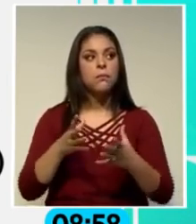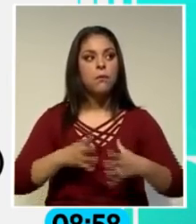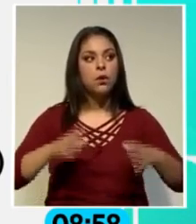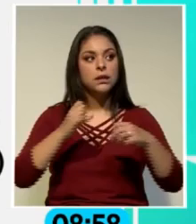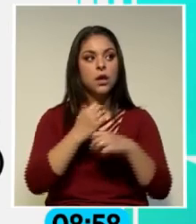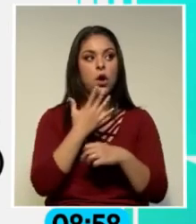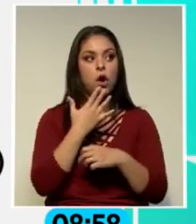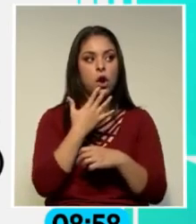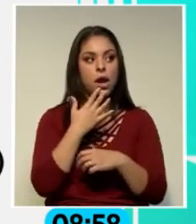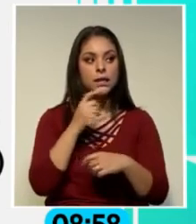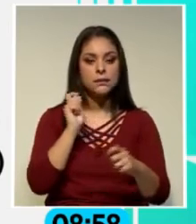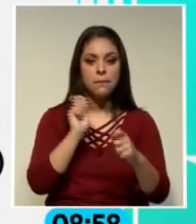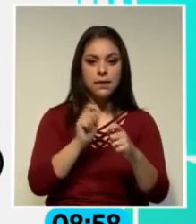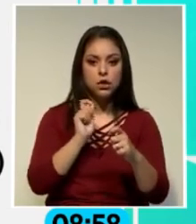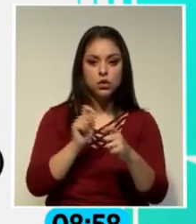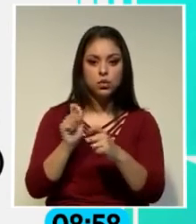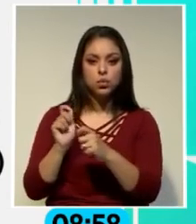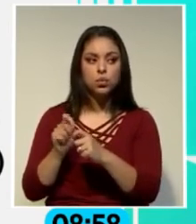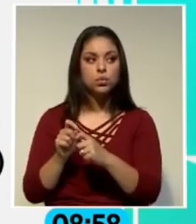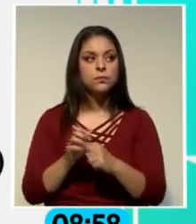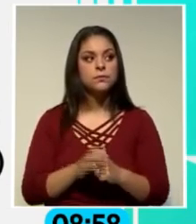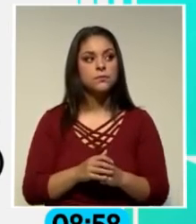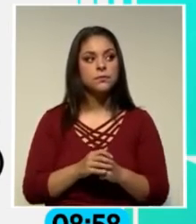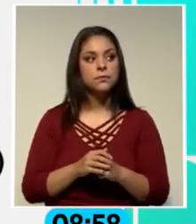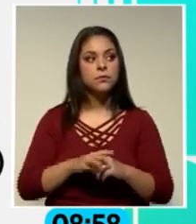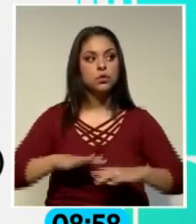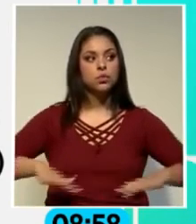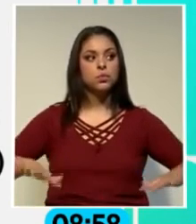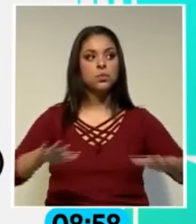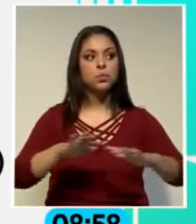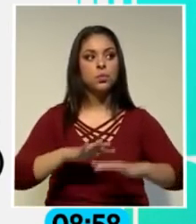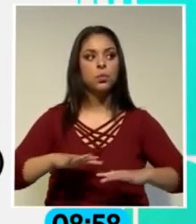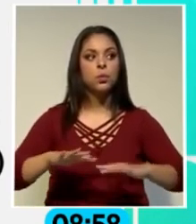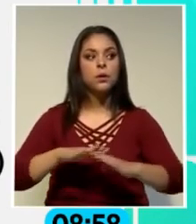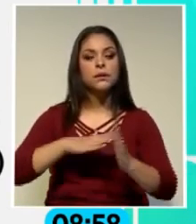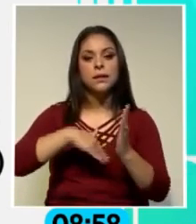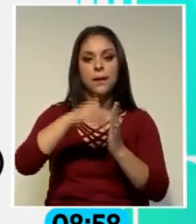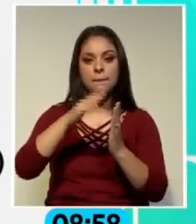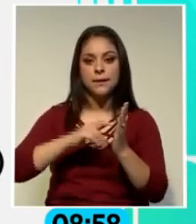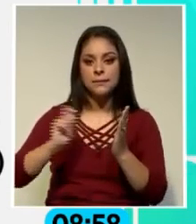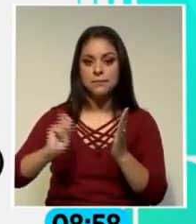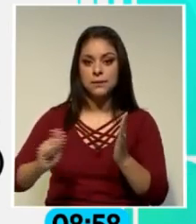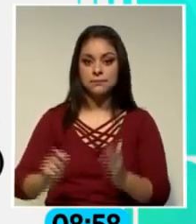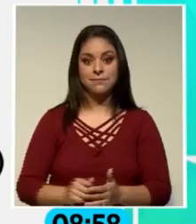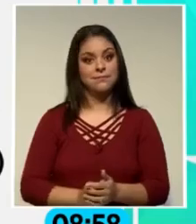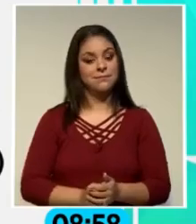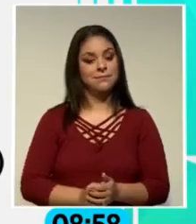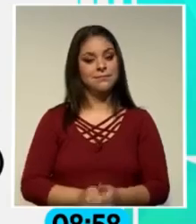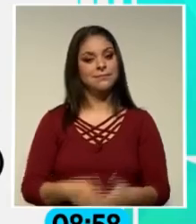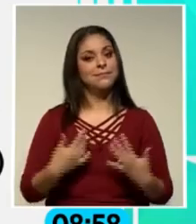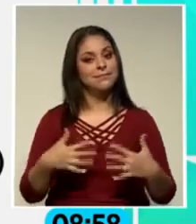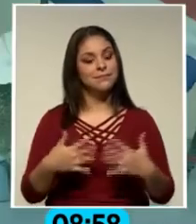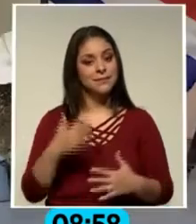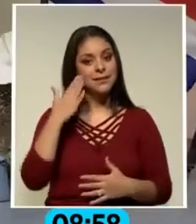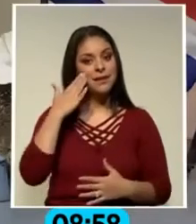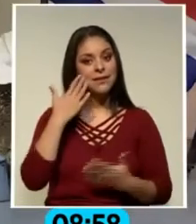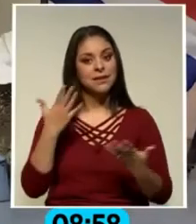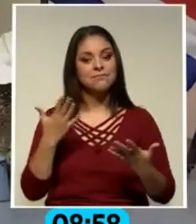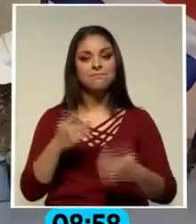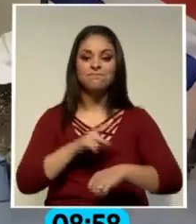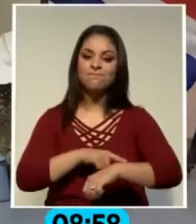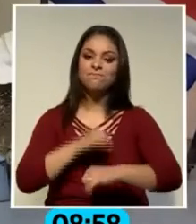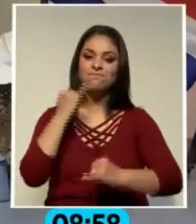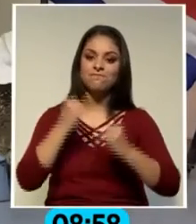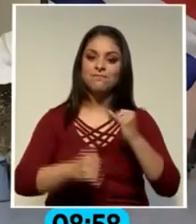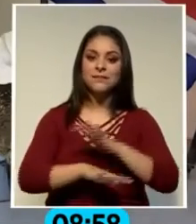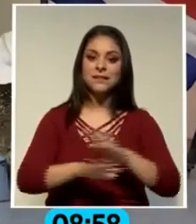o palitos de dientes, superficie, suave, paño, fond, témperas y pincel. Niña Gwen, ¿sabes qué? Ya se nos acabó el programa.